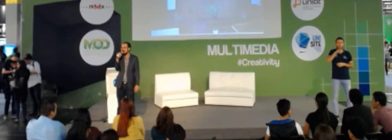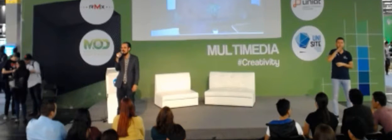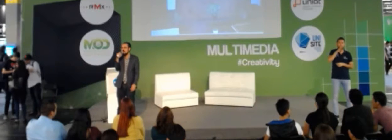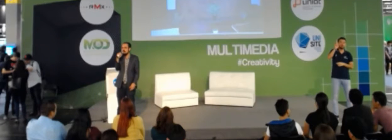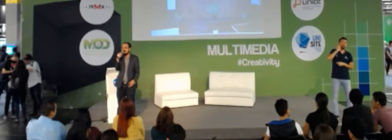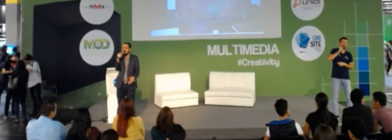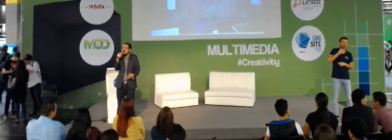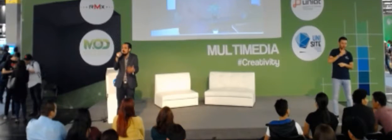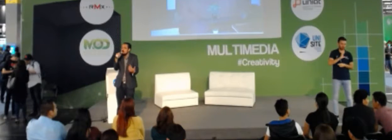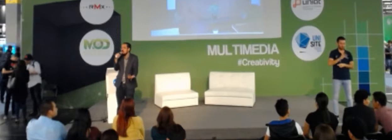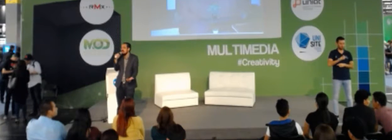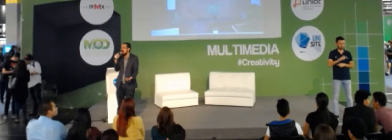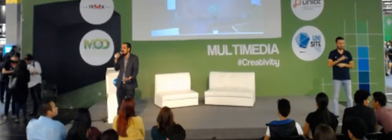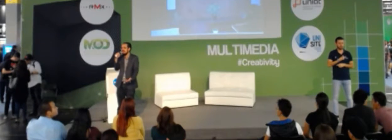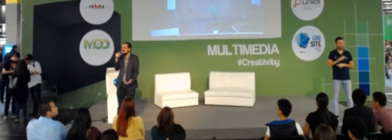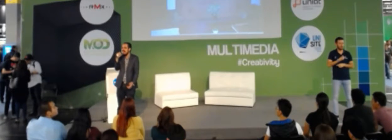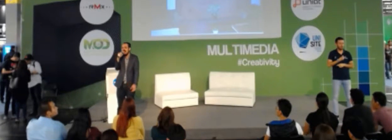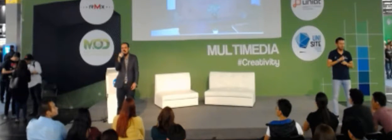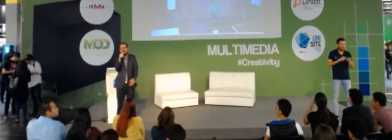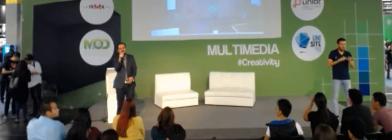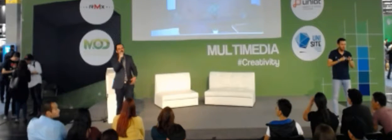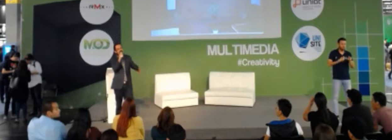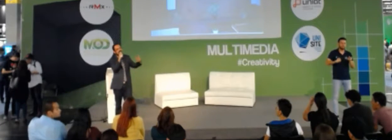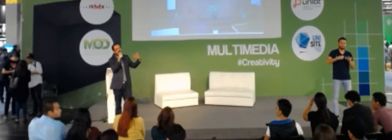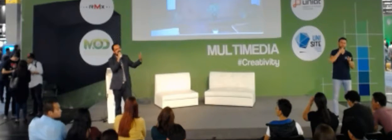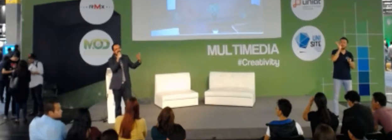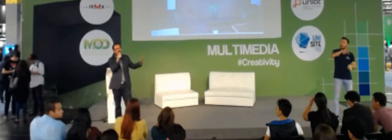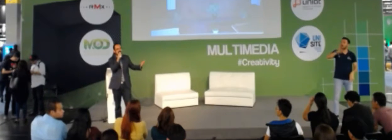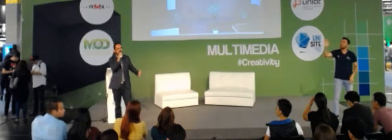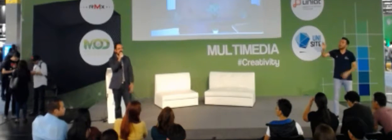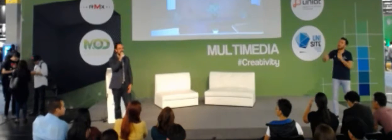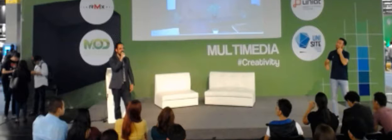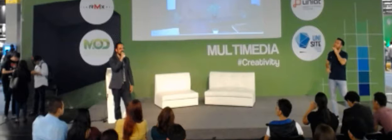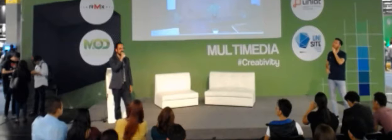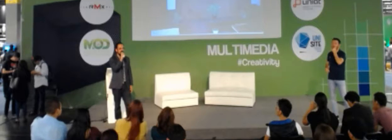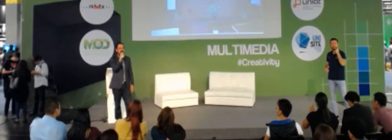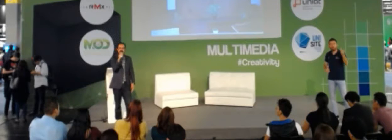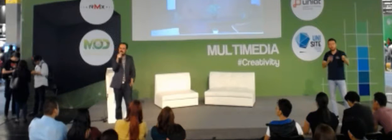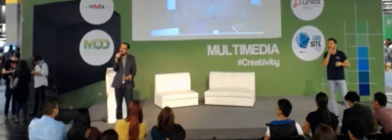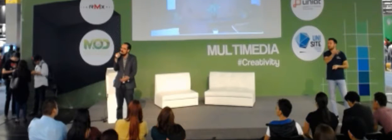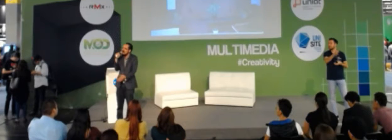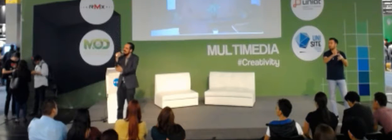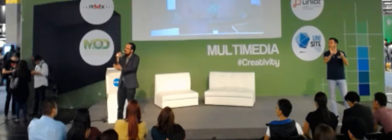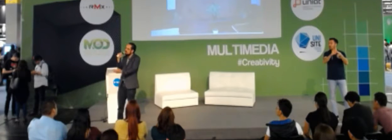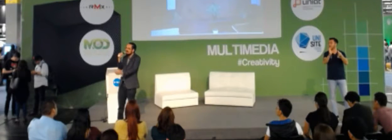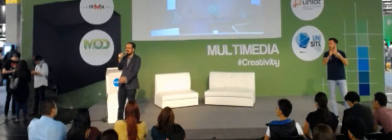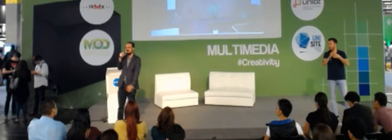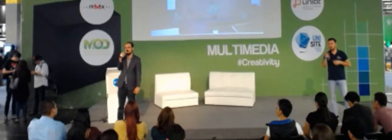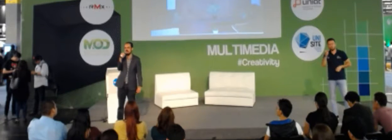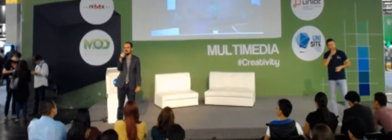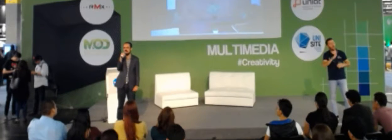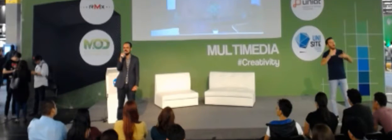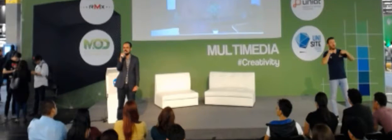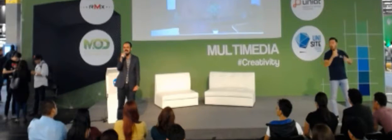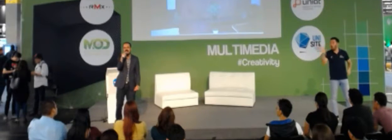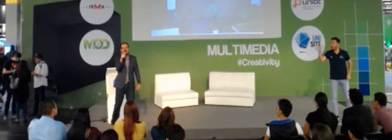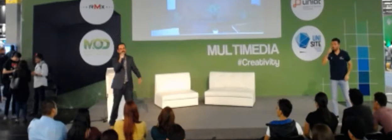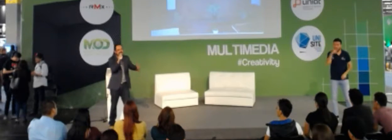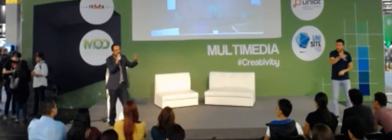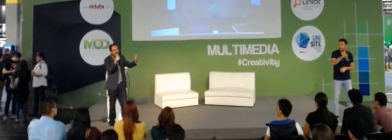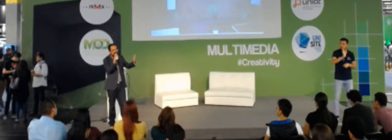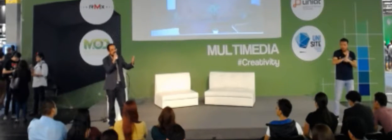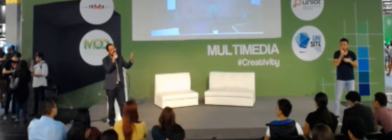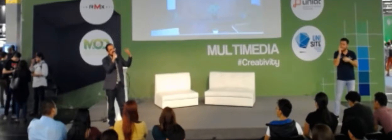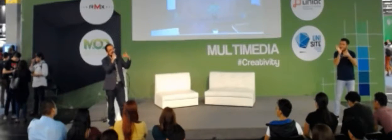sordos, pues fungíamos como intérpretes. Ah, mira, mamá, en las noticias está pasando esto. Ah, mira, papá, en las noticias está pasando esto. Ah,